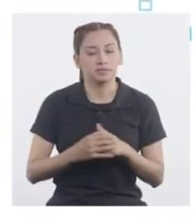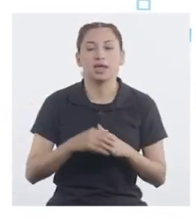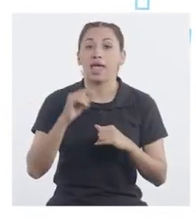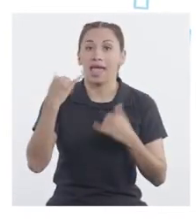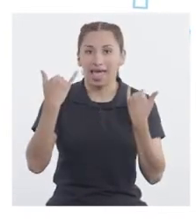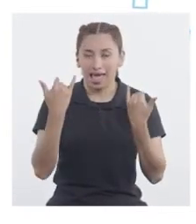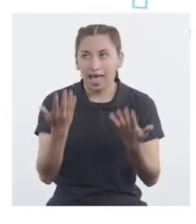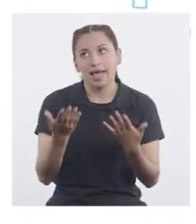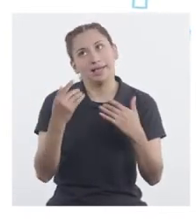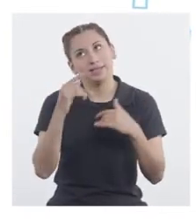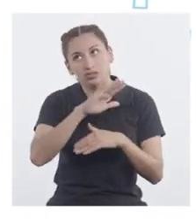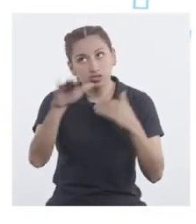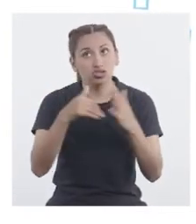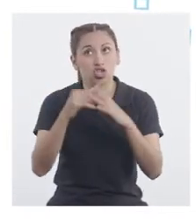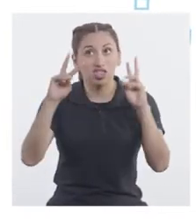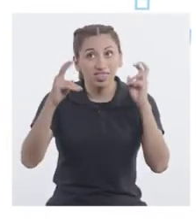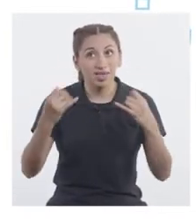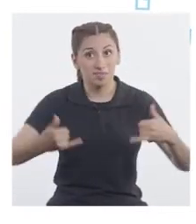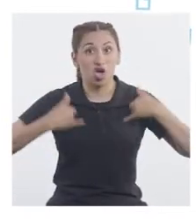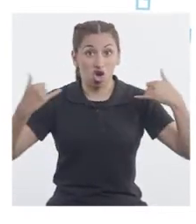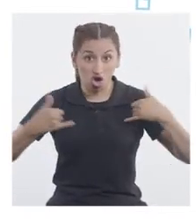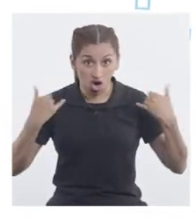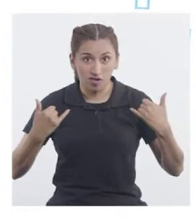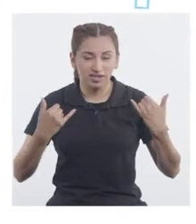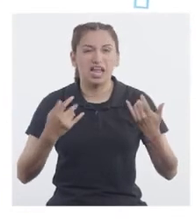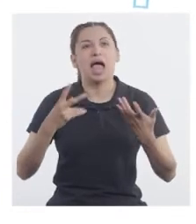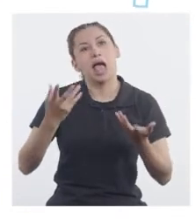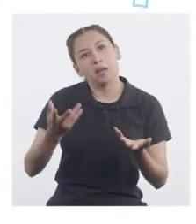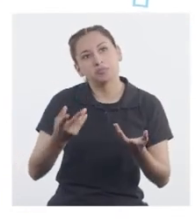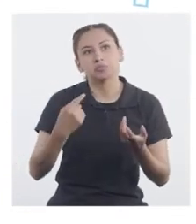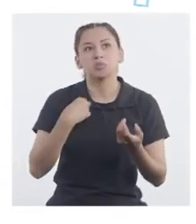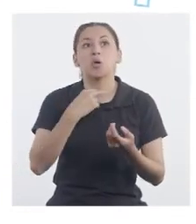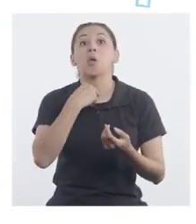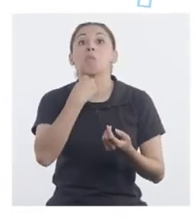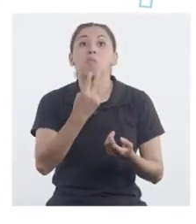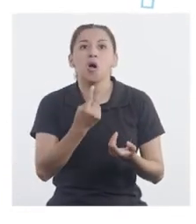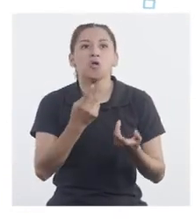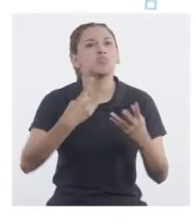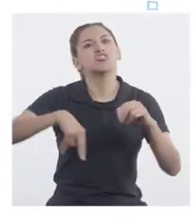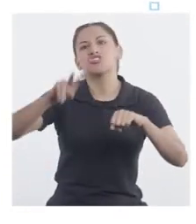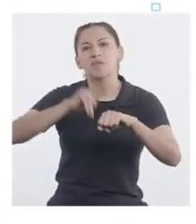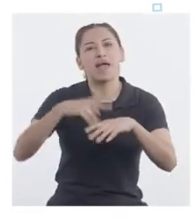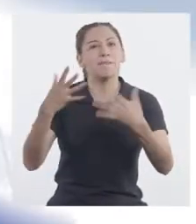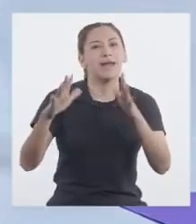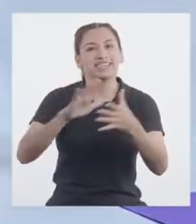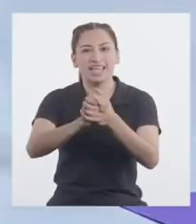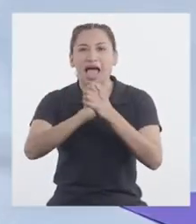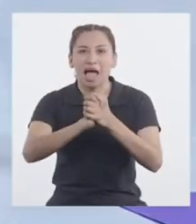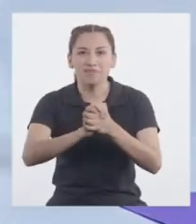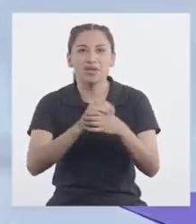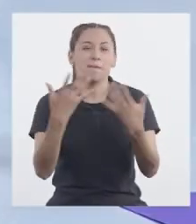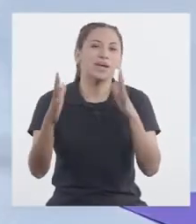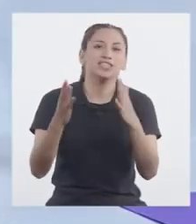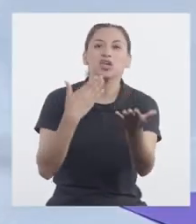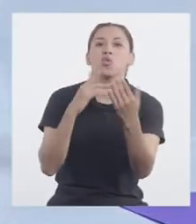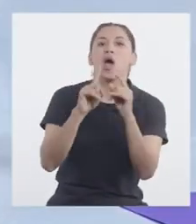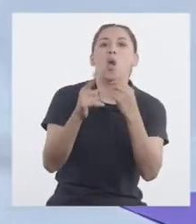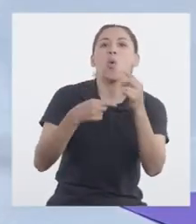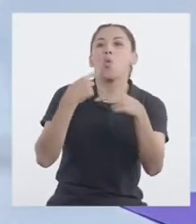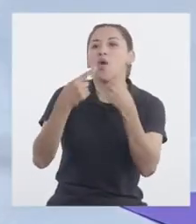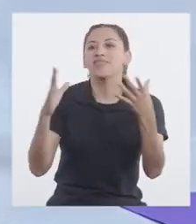ya que estamos enfocándonos en las chicas y los chicos, el registro debería ser coloquial. Sí, que sea como